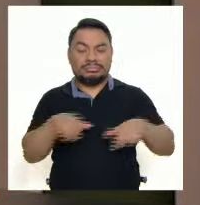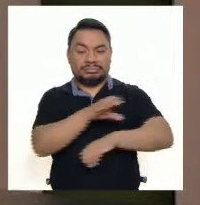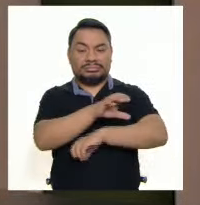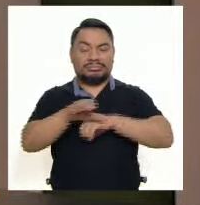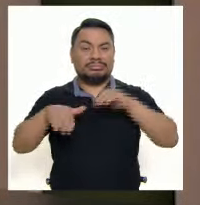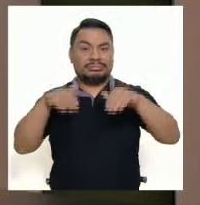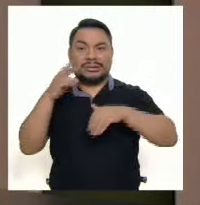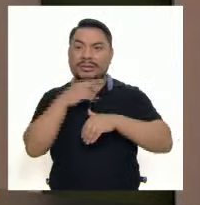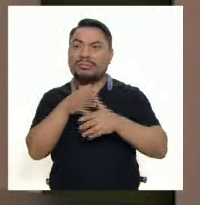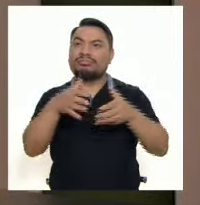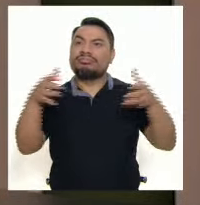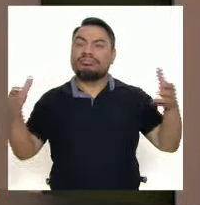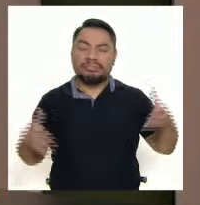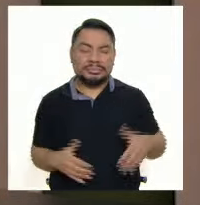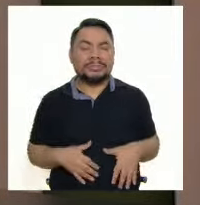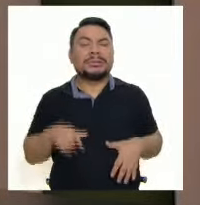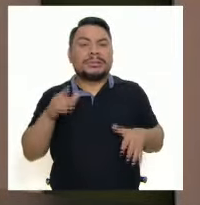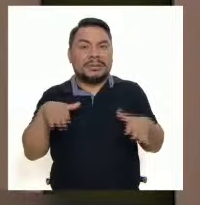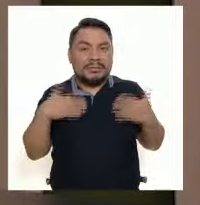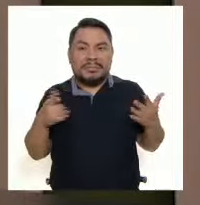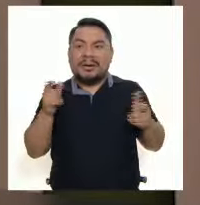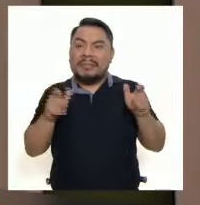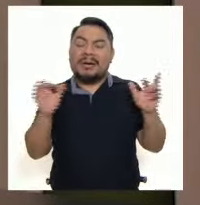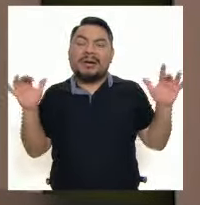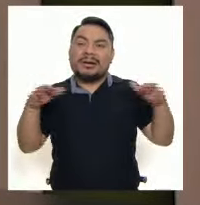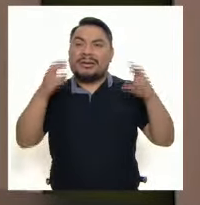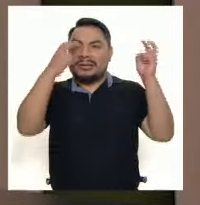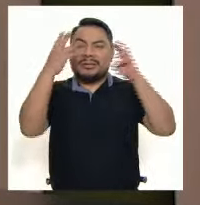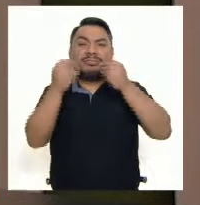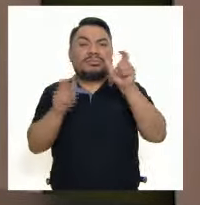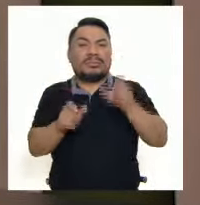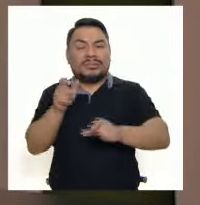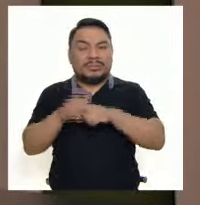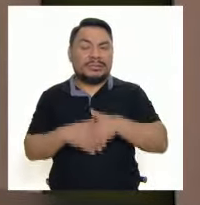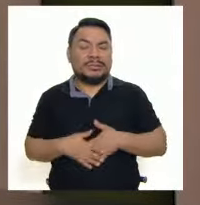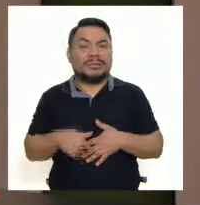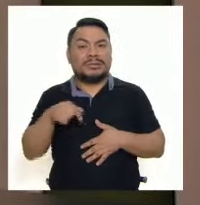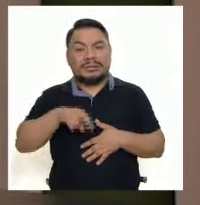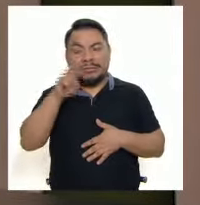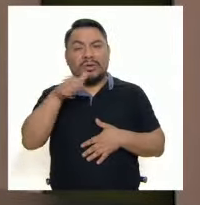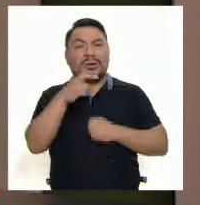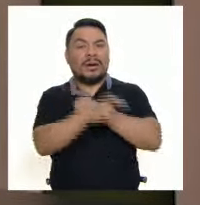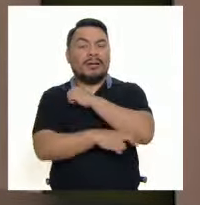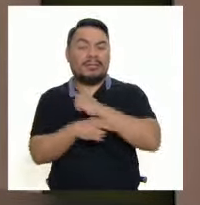duda va a concentrar a mucha gente nacional y extranjera, turista sobre todo.